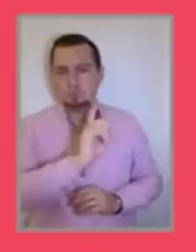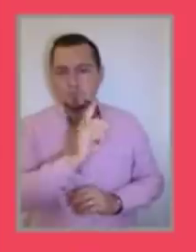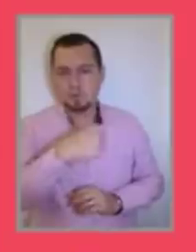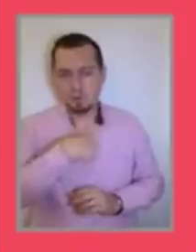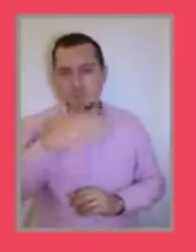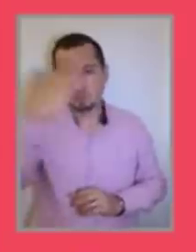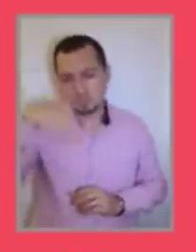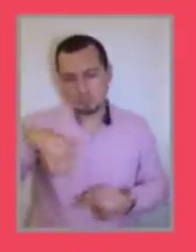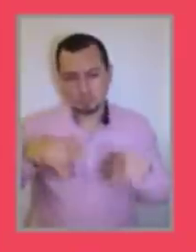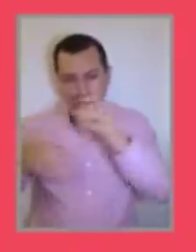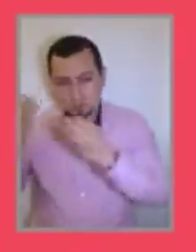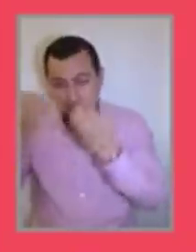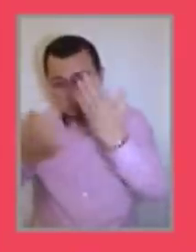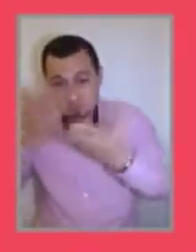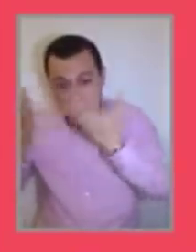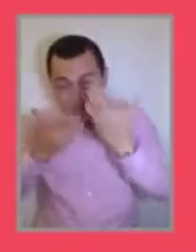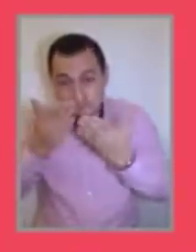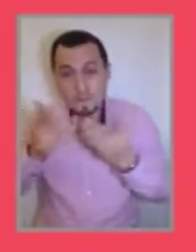este diagnóstico,